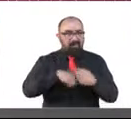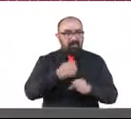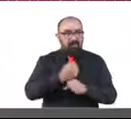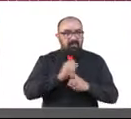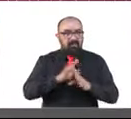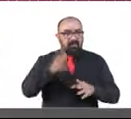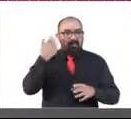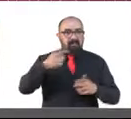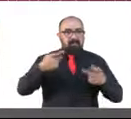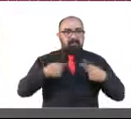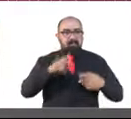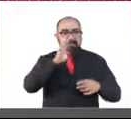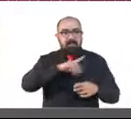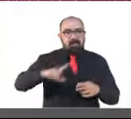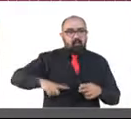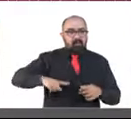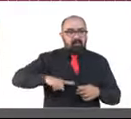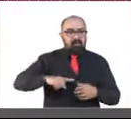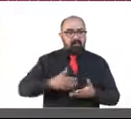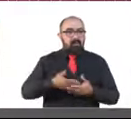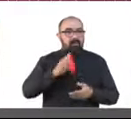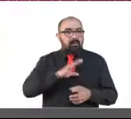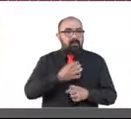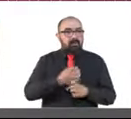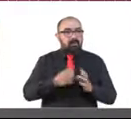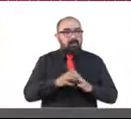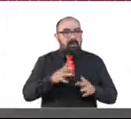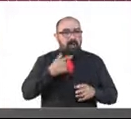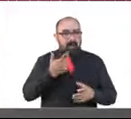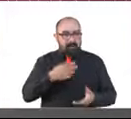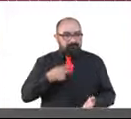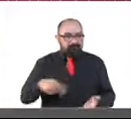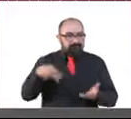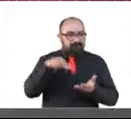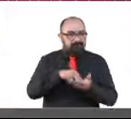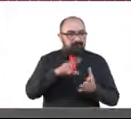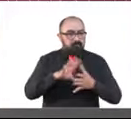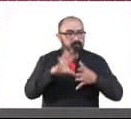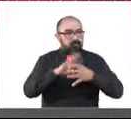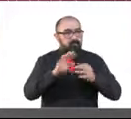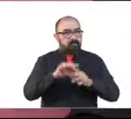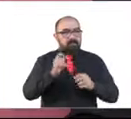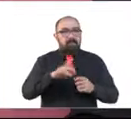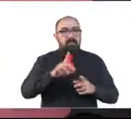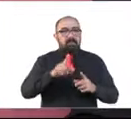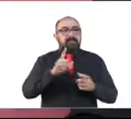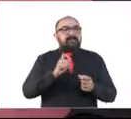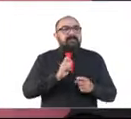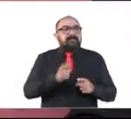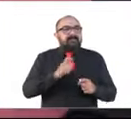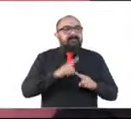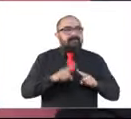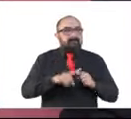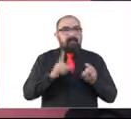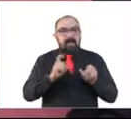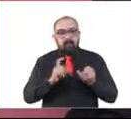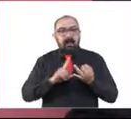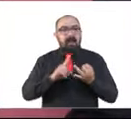la doctora, quisieron instaurar una idea de que la naturaleza y los recursos naturales se